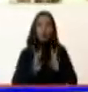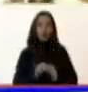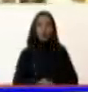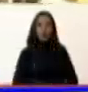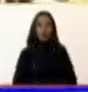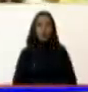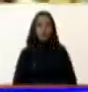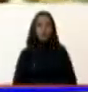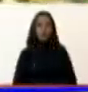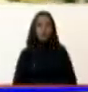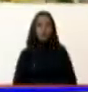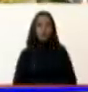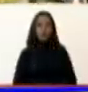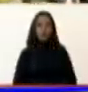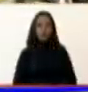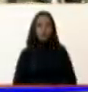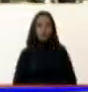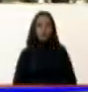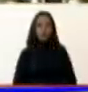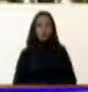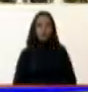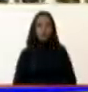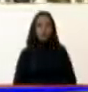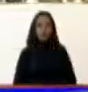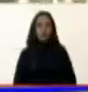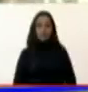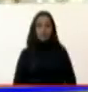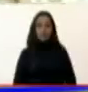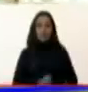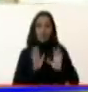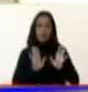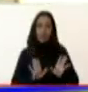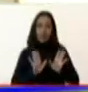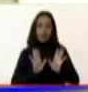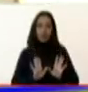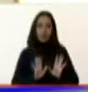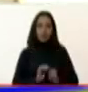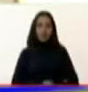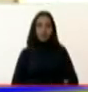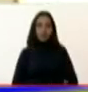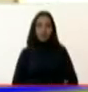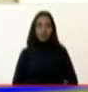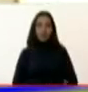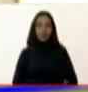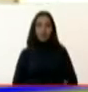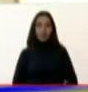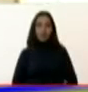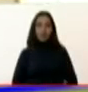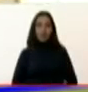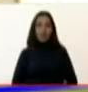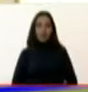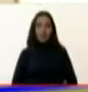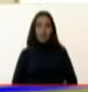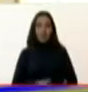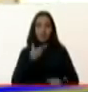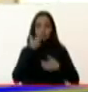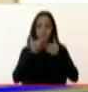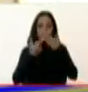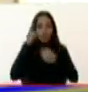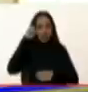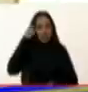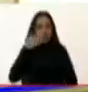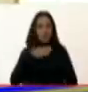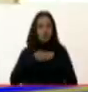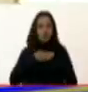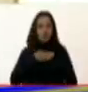Esa consigna, ya va, un momento. Ya va. Esa consigna me acuerda cuando yo tenía 12